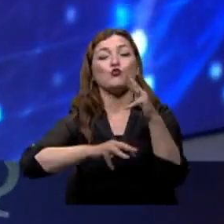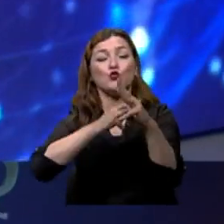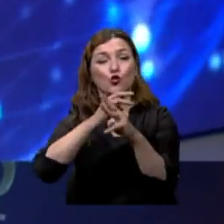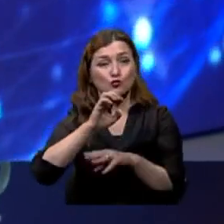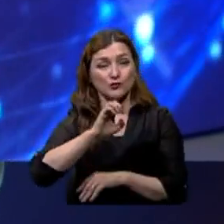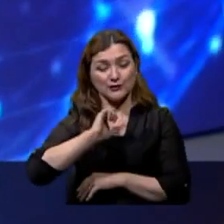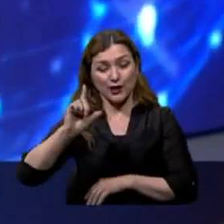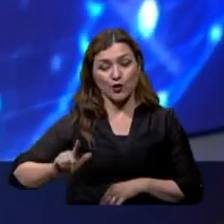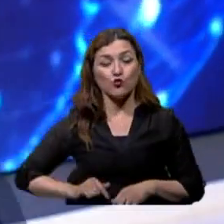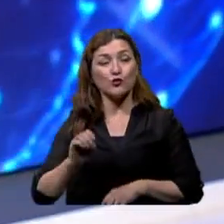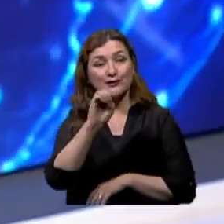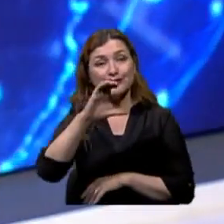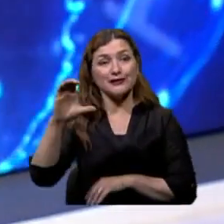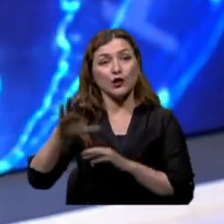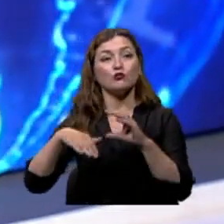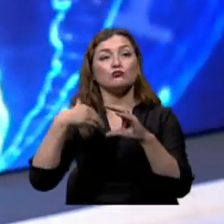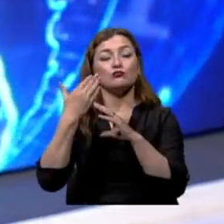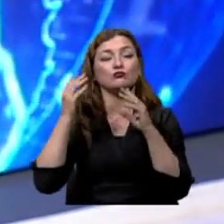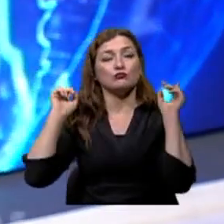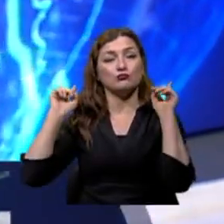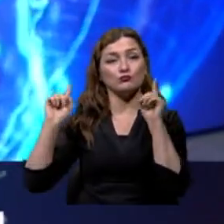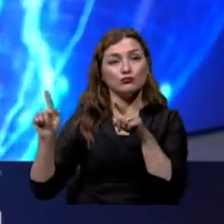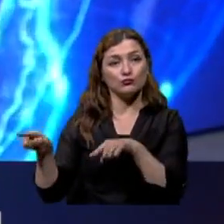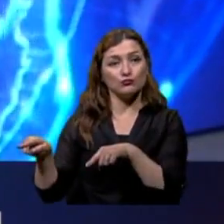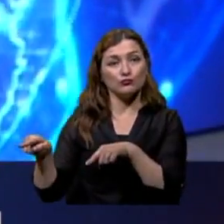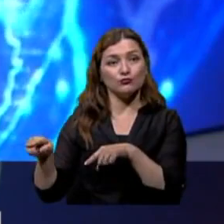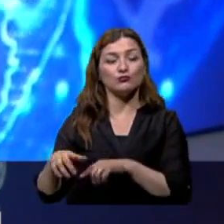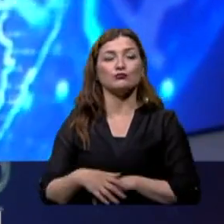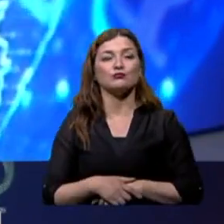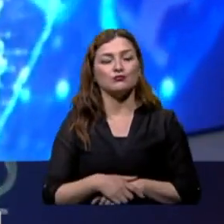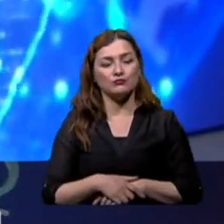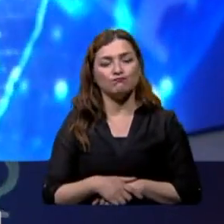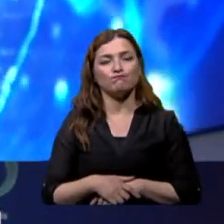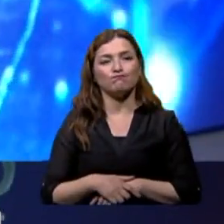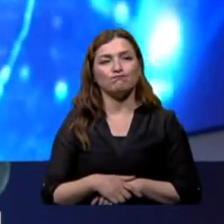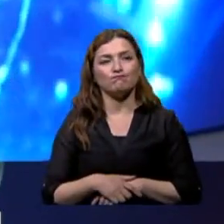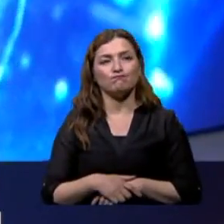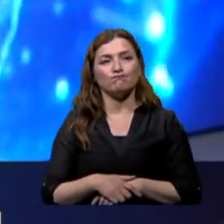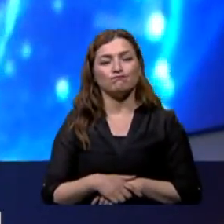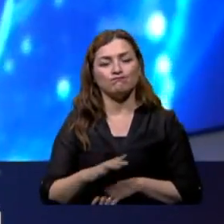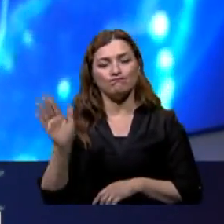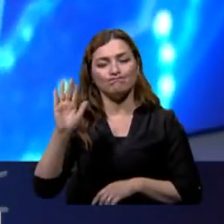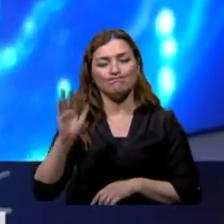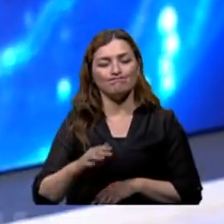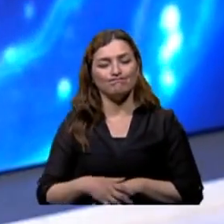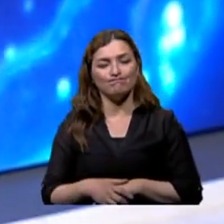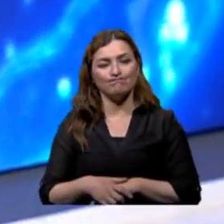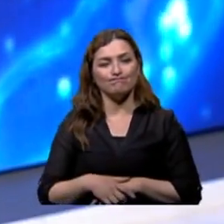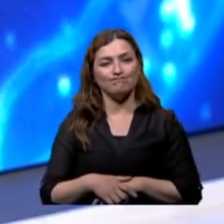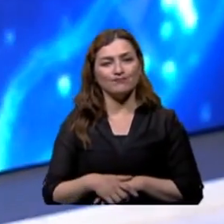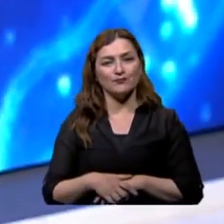@mundosaludec, o a nuestro correo electrónico salud@teleamazonas.com. Nos vemos la próxima.